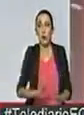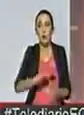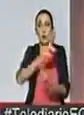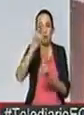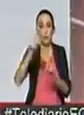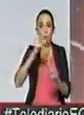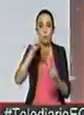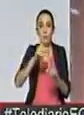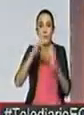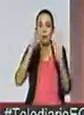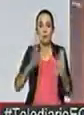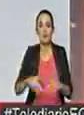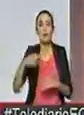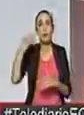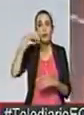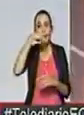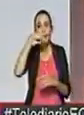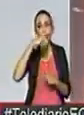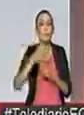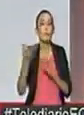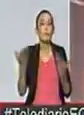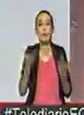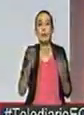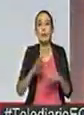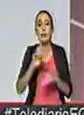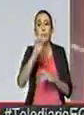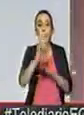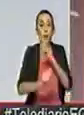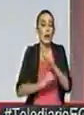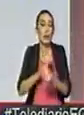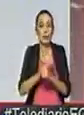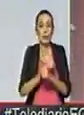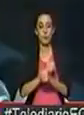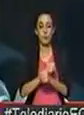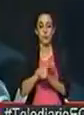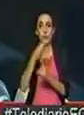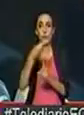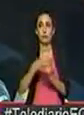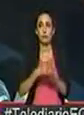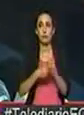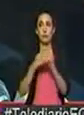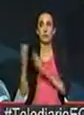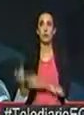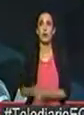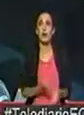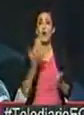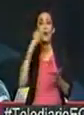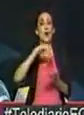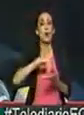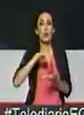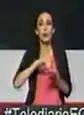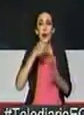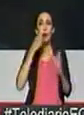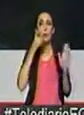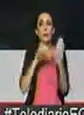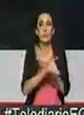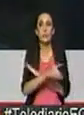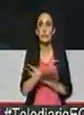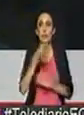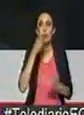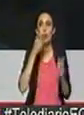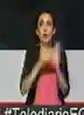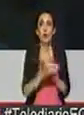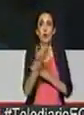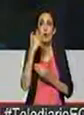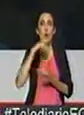de Sucumbíos, Amado Chávez, a quienes se les condenó a 1 año y 4 meses. La apelación se tendrá que poner dentro de los 3 días después